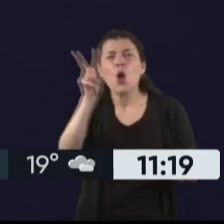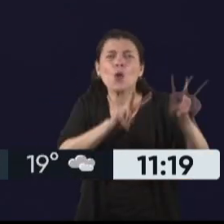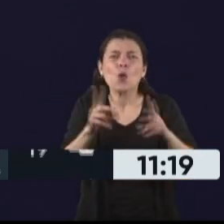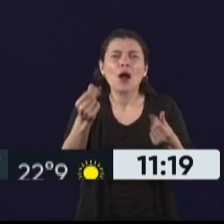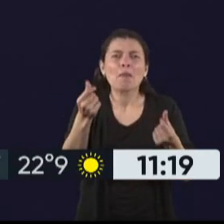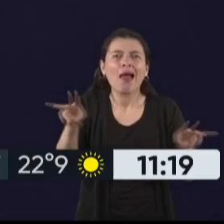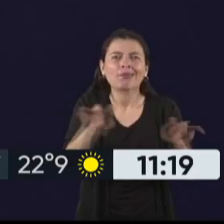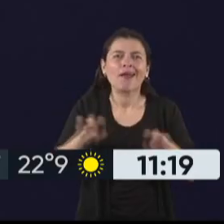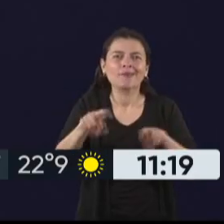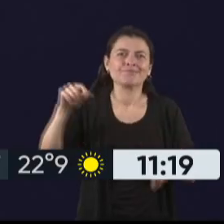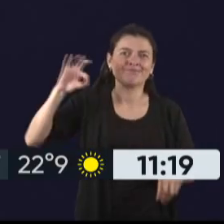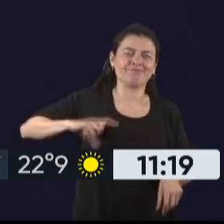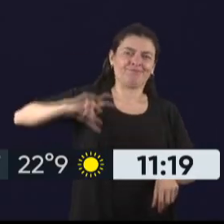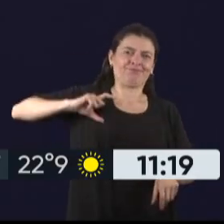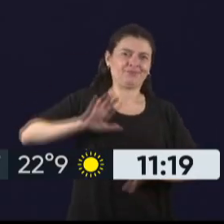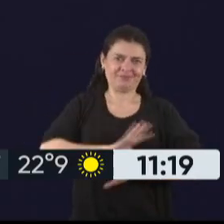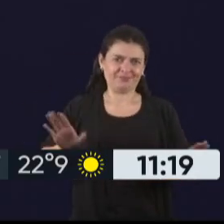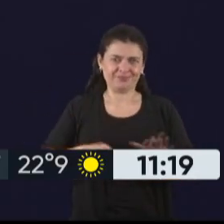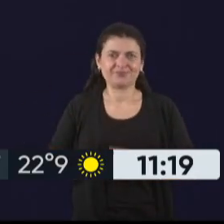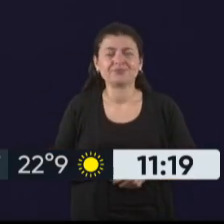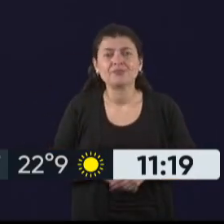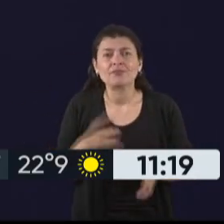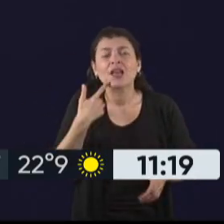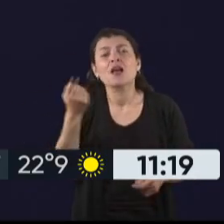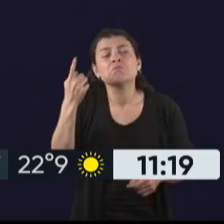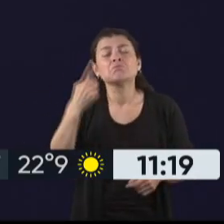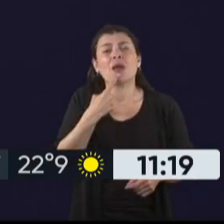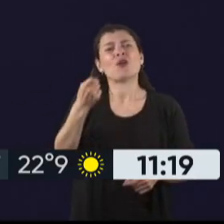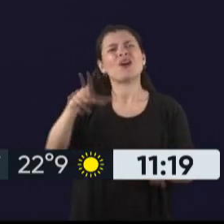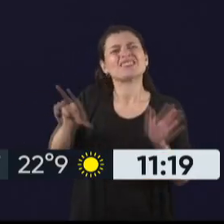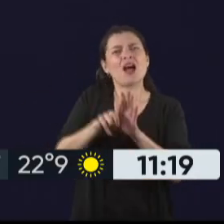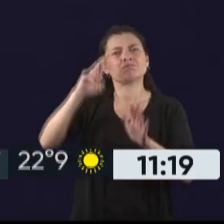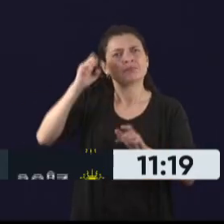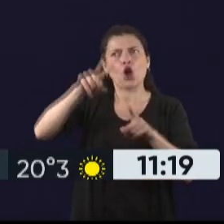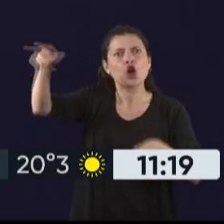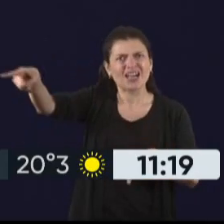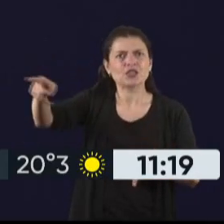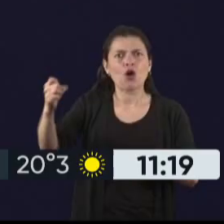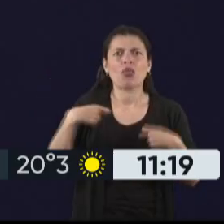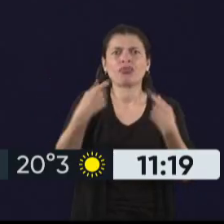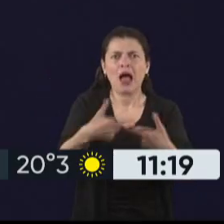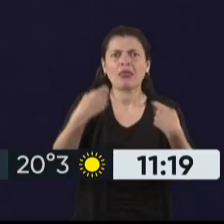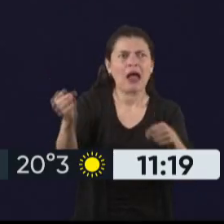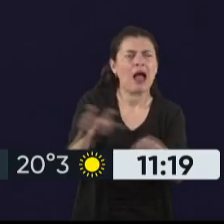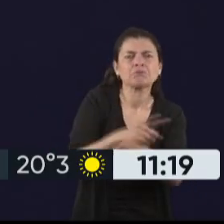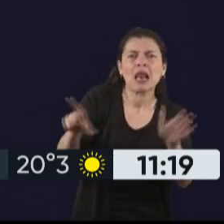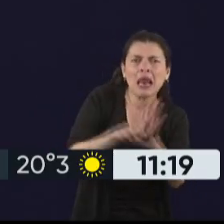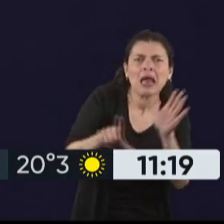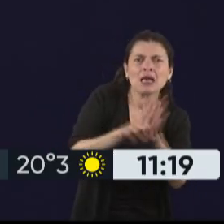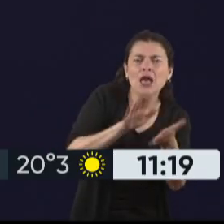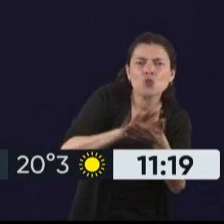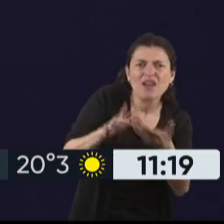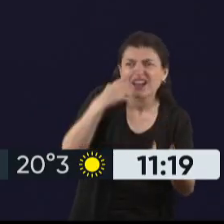ayer nuevamente impulsó leyes sin tener garantizado su financiamiento. Un país distinto es imposible con los mismos de siempre. El